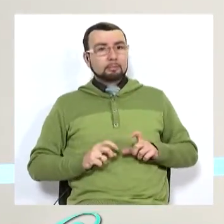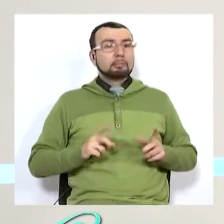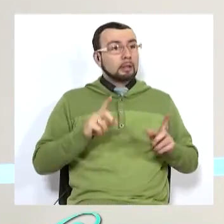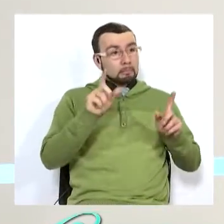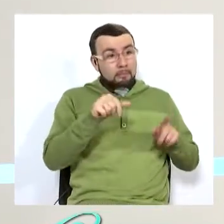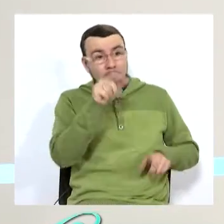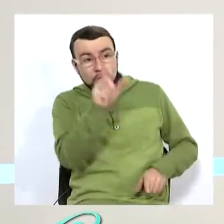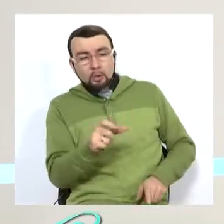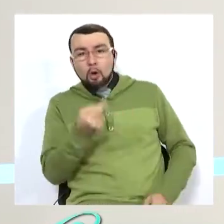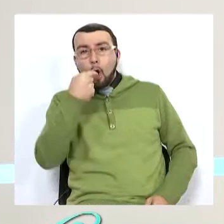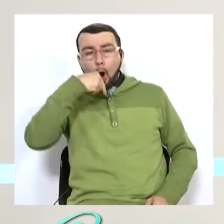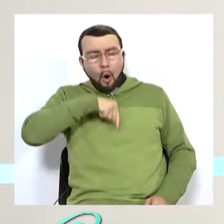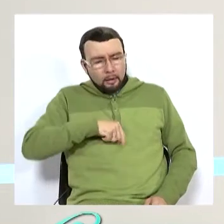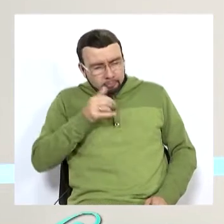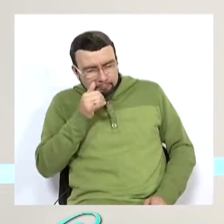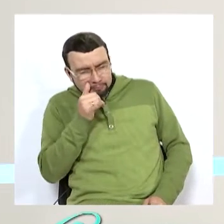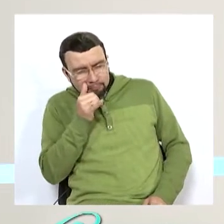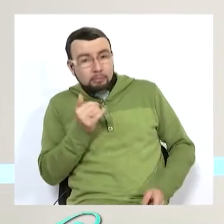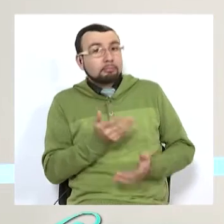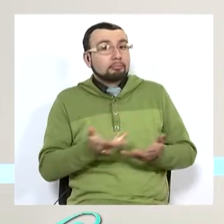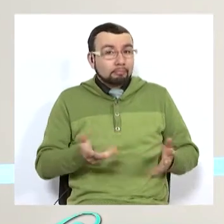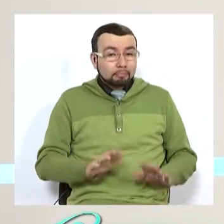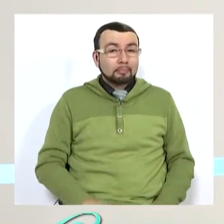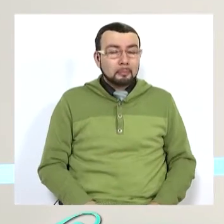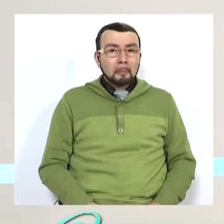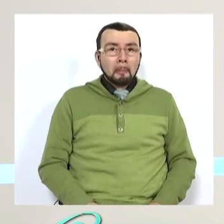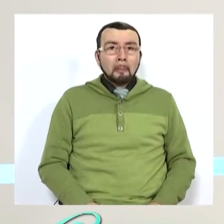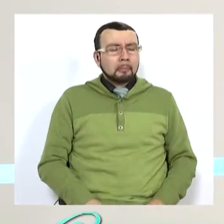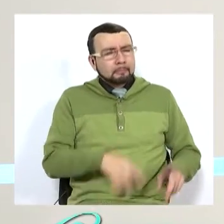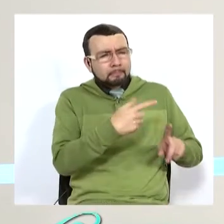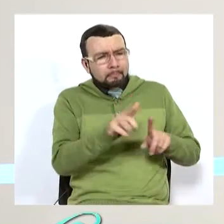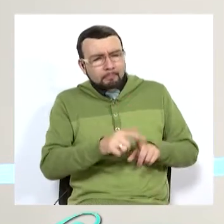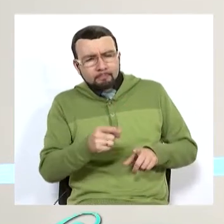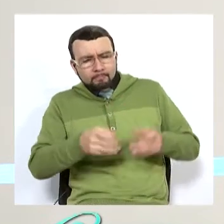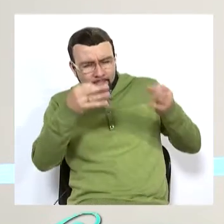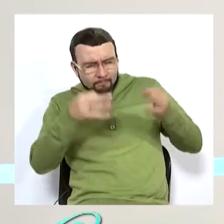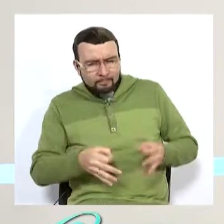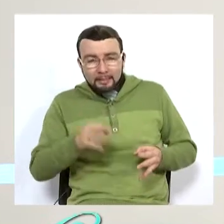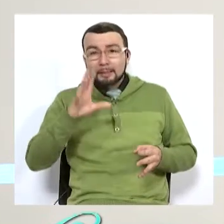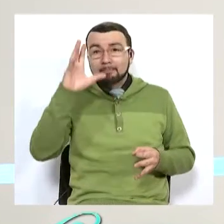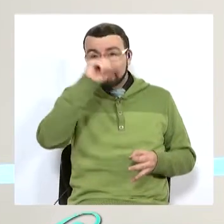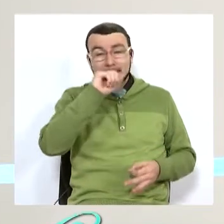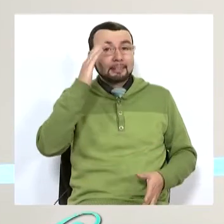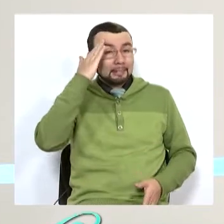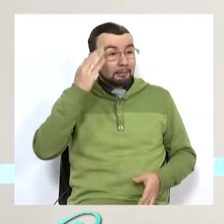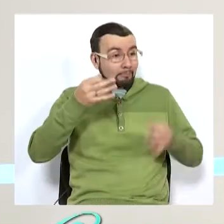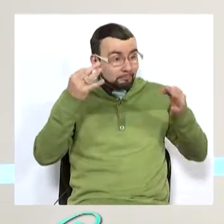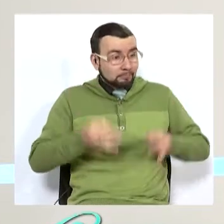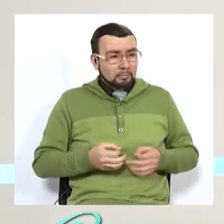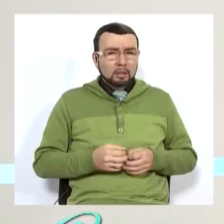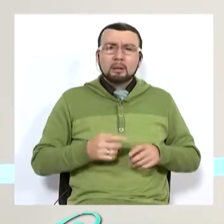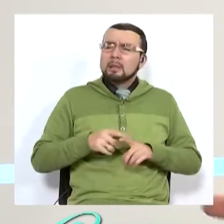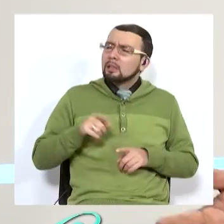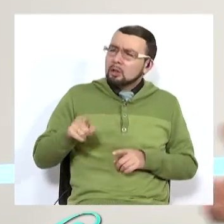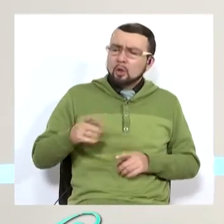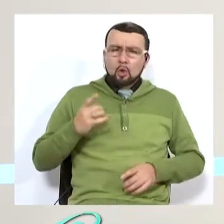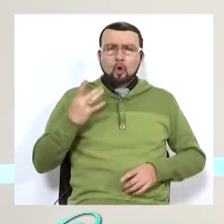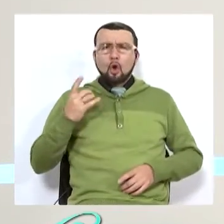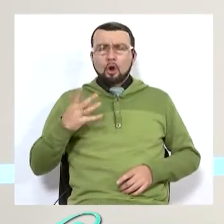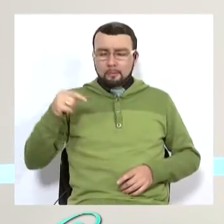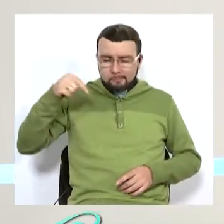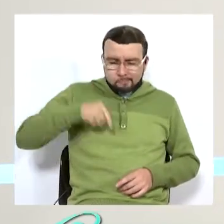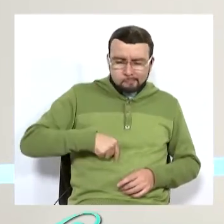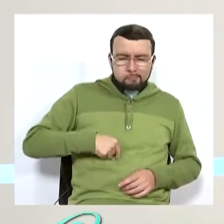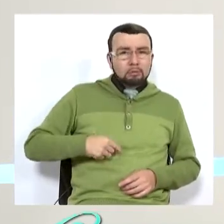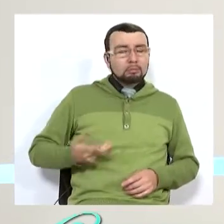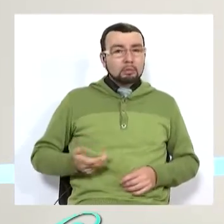poder llegar a poder hacer digamos, un diagnóstico. Pero hablemos un poco de los dolores referidos. Por ejemplo, los